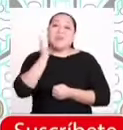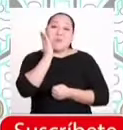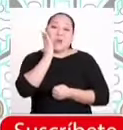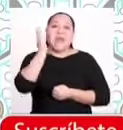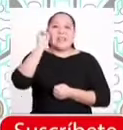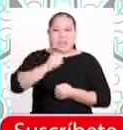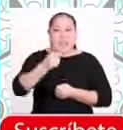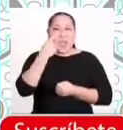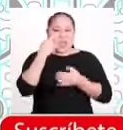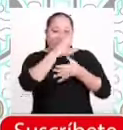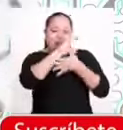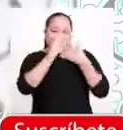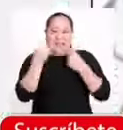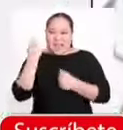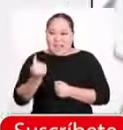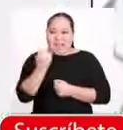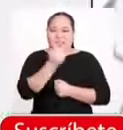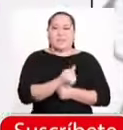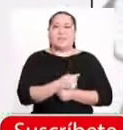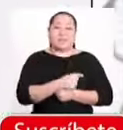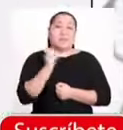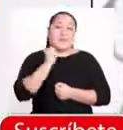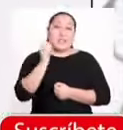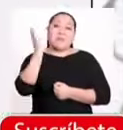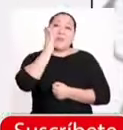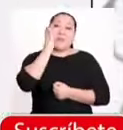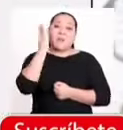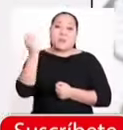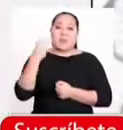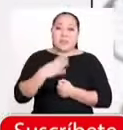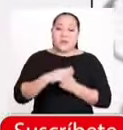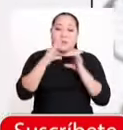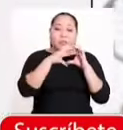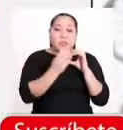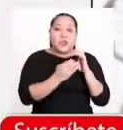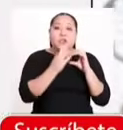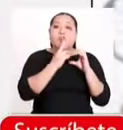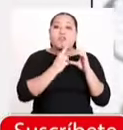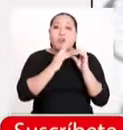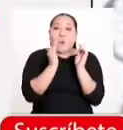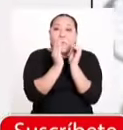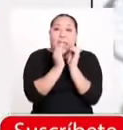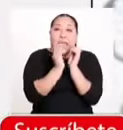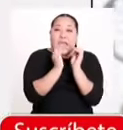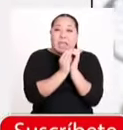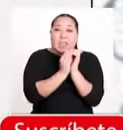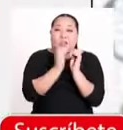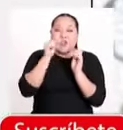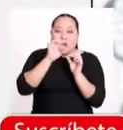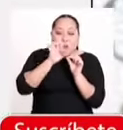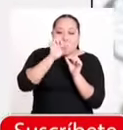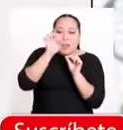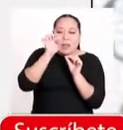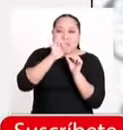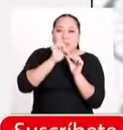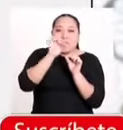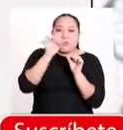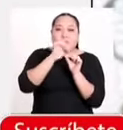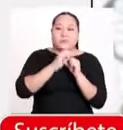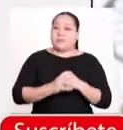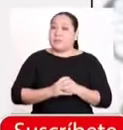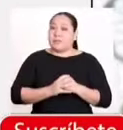conocía las características de cada uno. Sí. Ella me dijo que era de color rojo, pequeño y tenía un palito en la parte